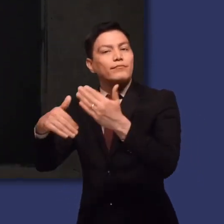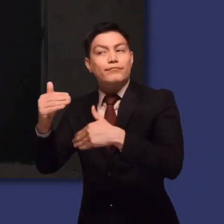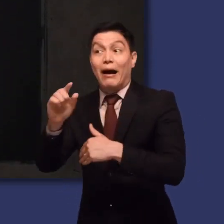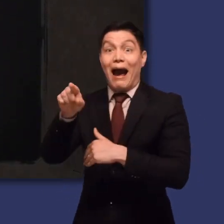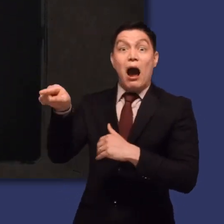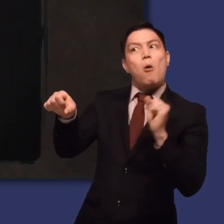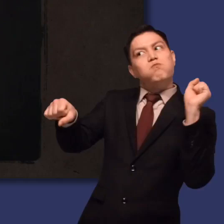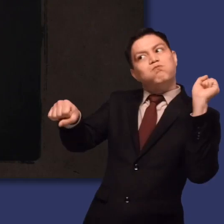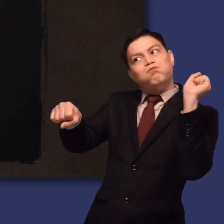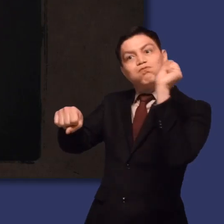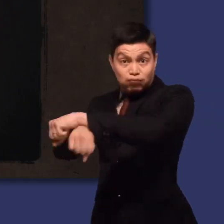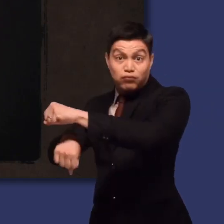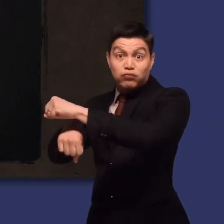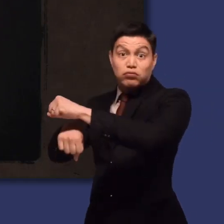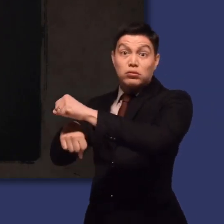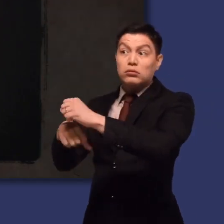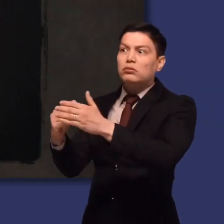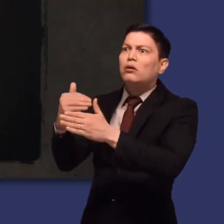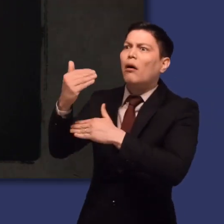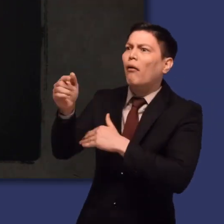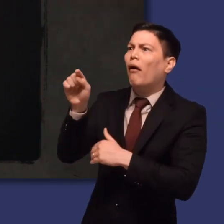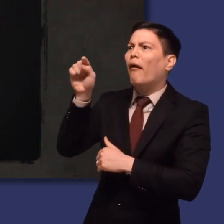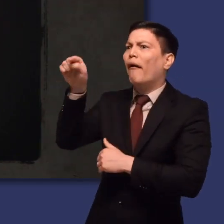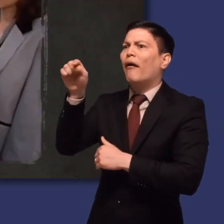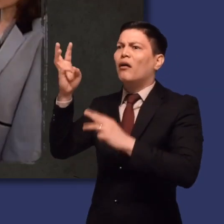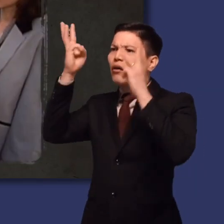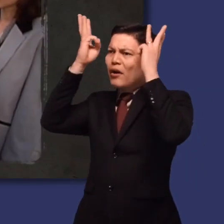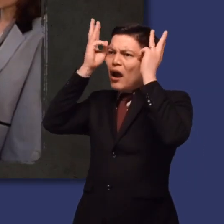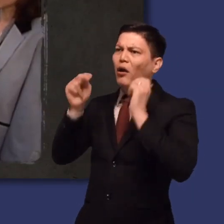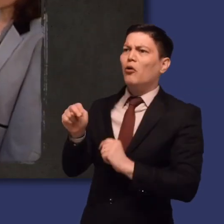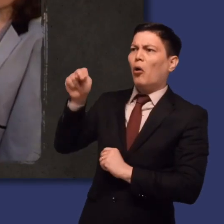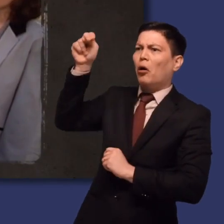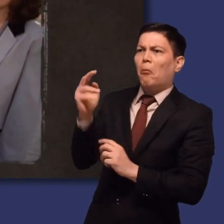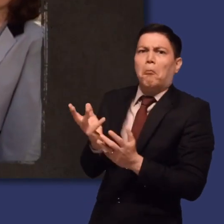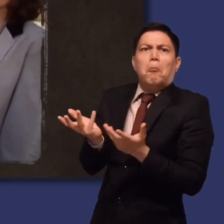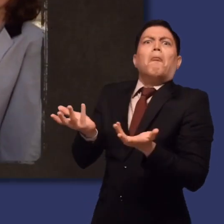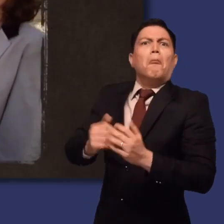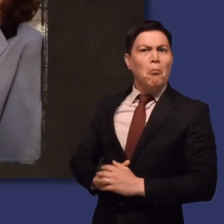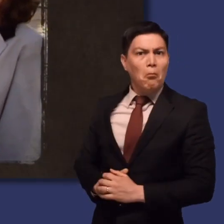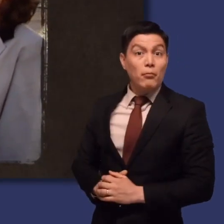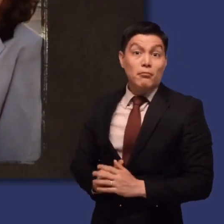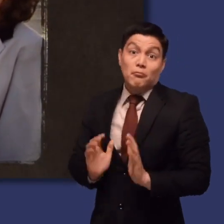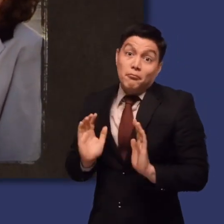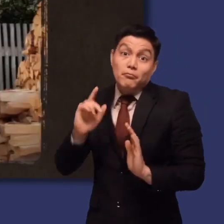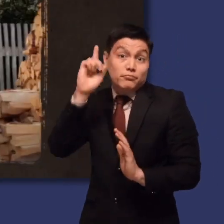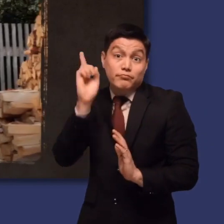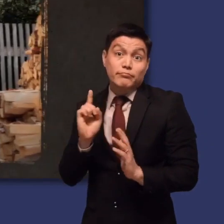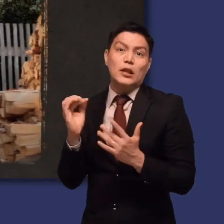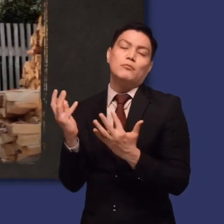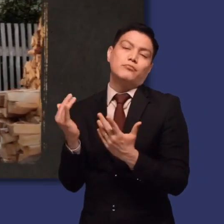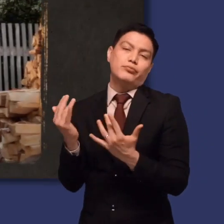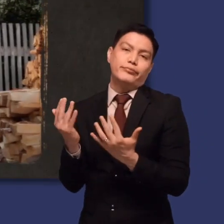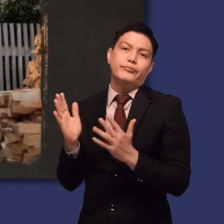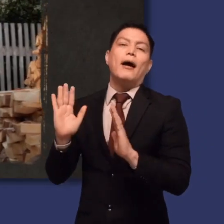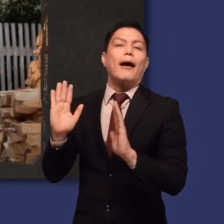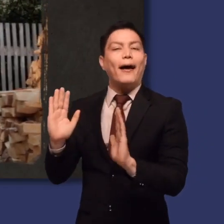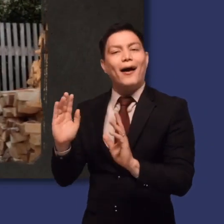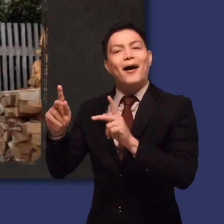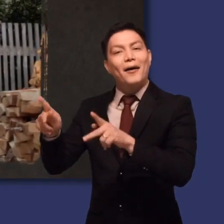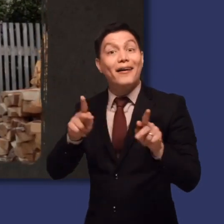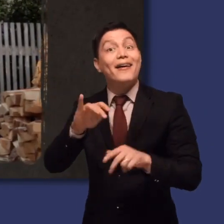Después de la caída de la Unión Soviética en 1991, no estaba claro quién sería el rey del norte. Durante